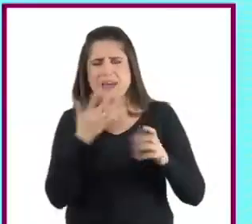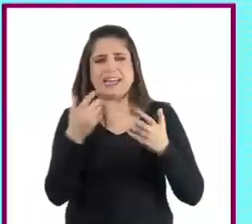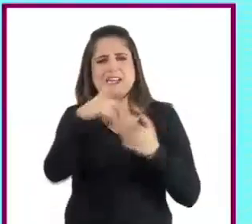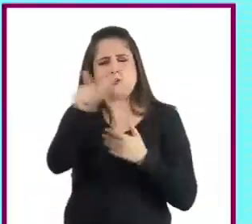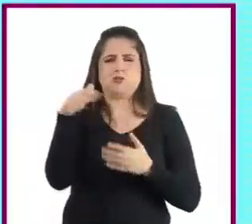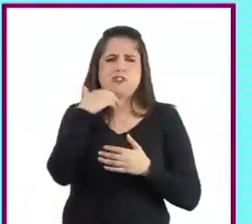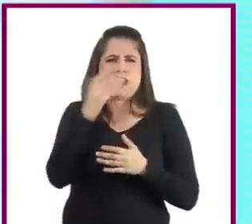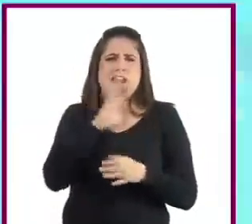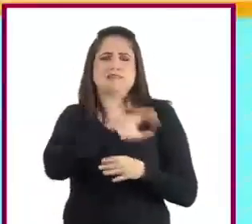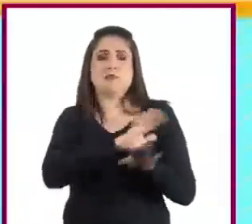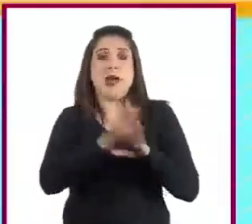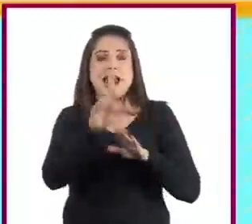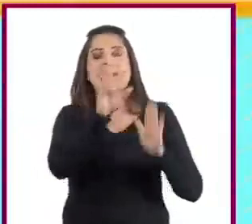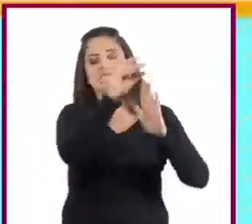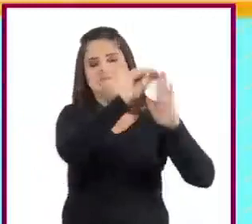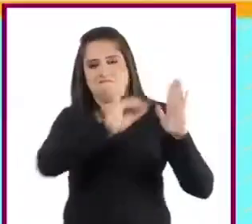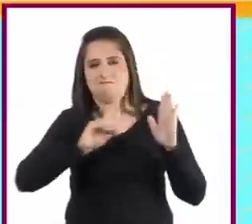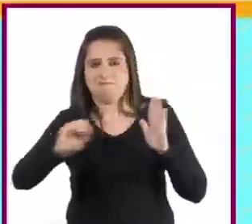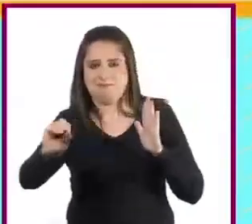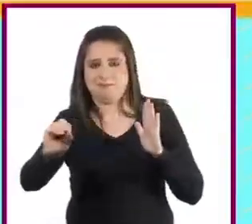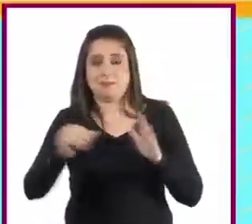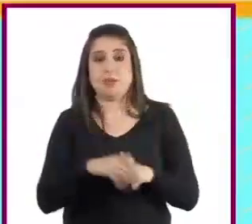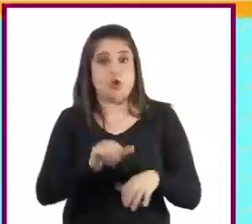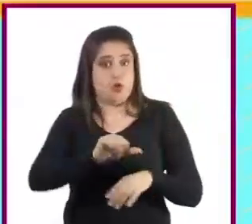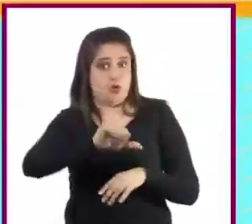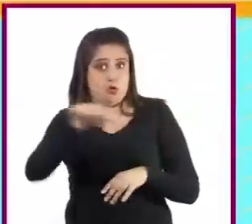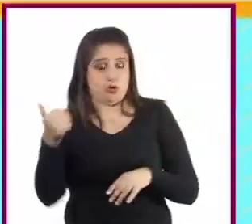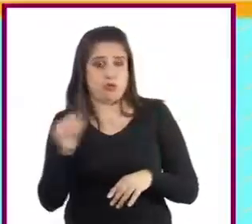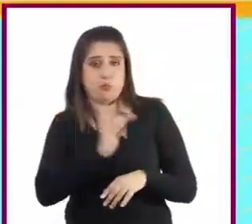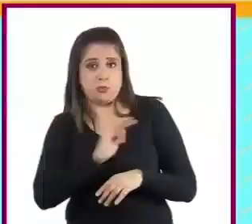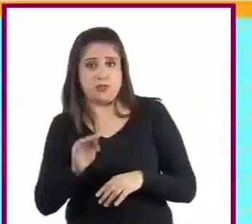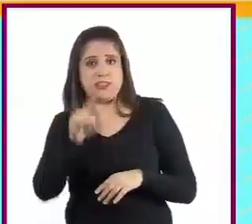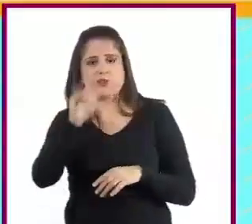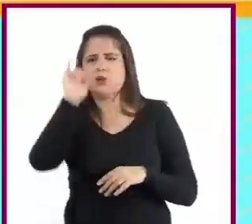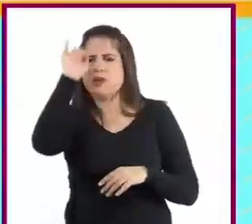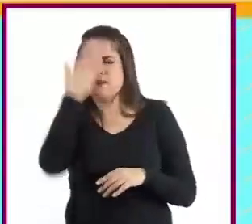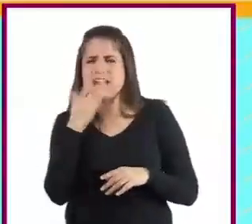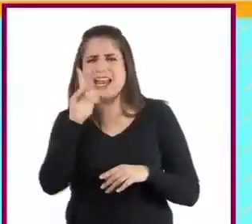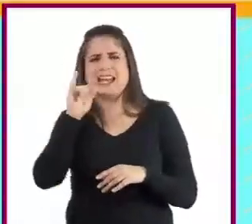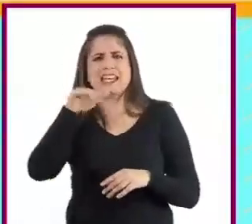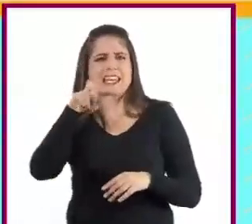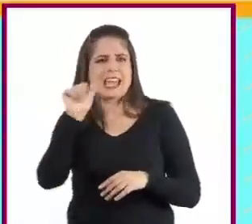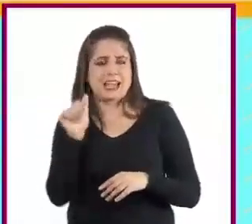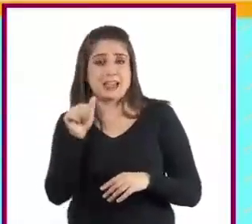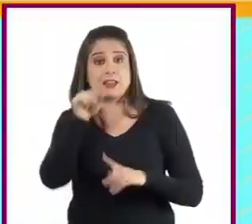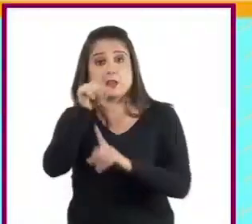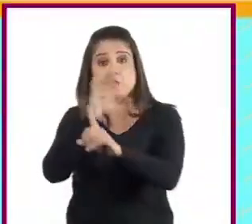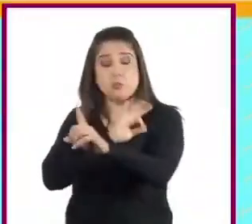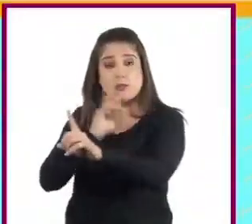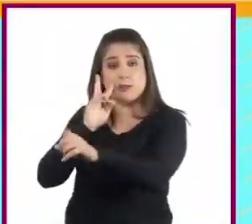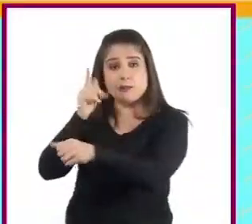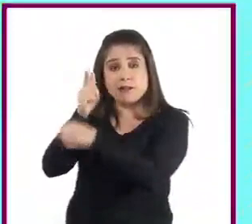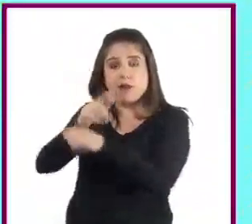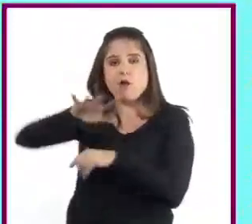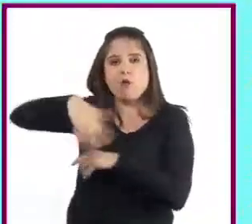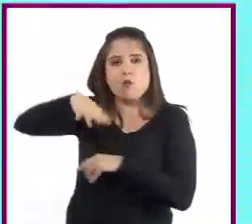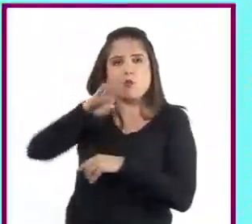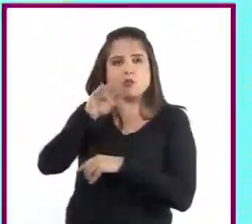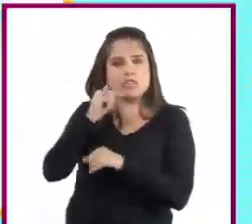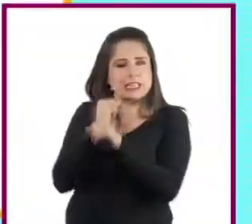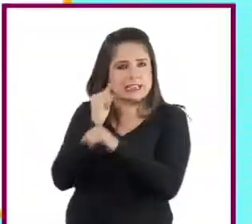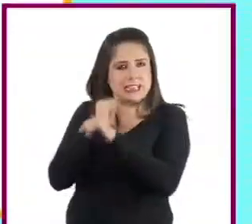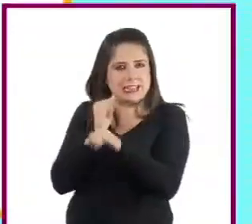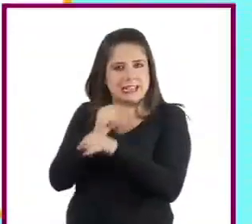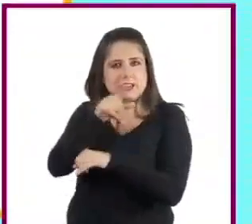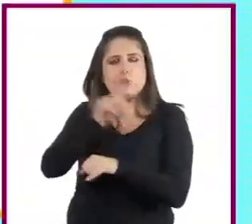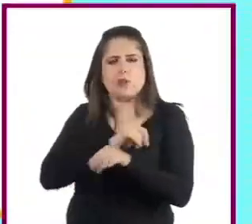deseada y la insertamos. Otra opción es Imágenes en línea. Ahí aparece un buscador,